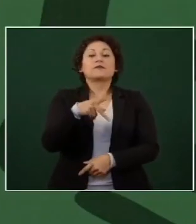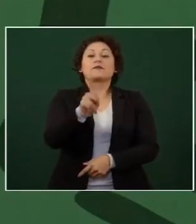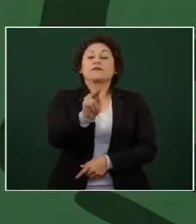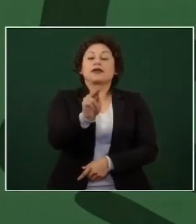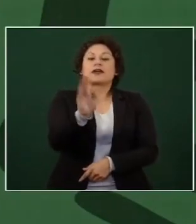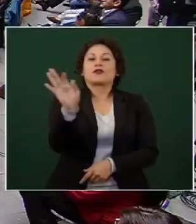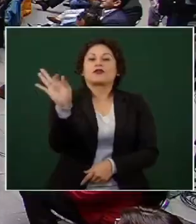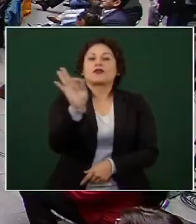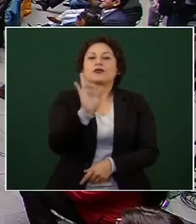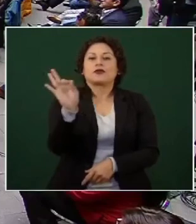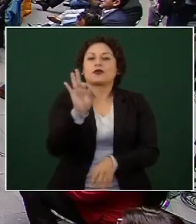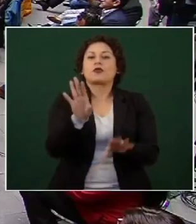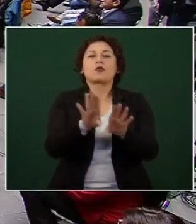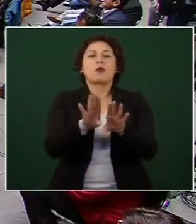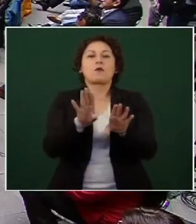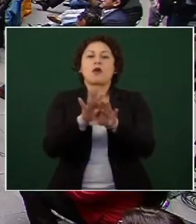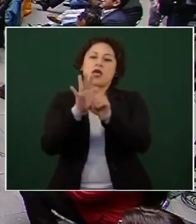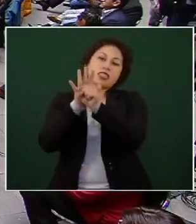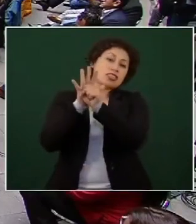esos